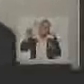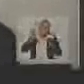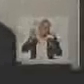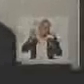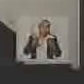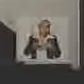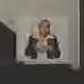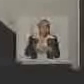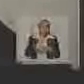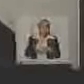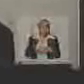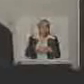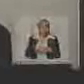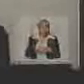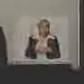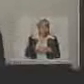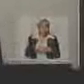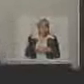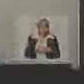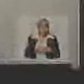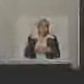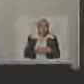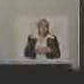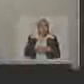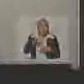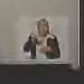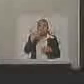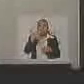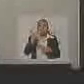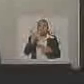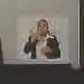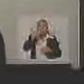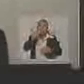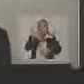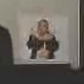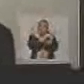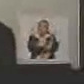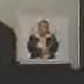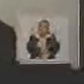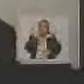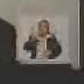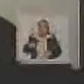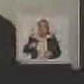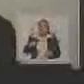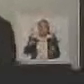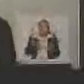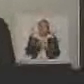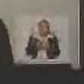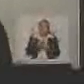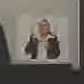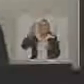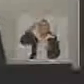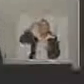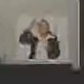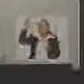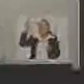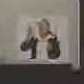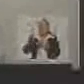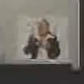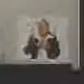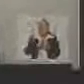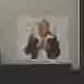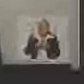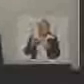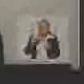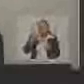que es un ícono de la delegación Benito Juárez, fue creada, pensada, planeada, construida y puesta